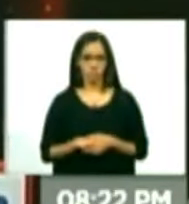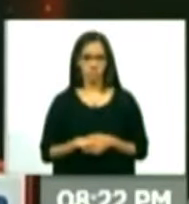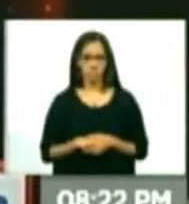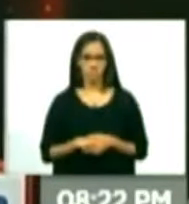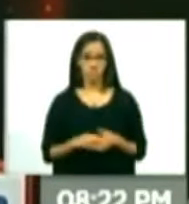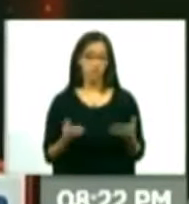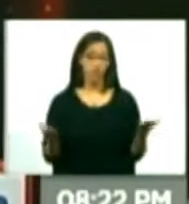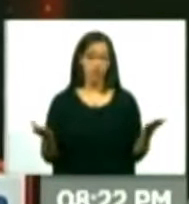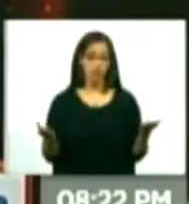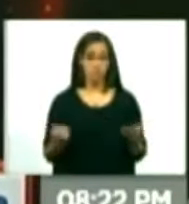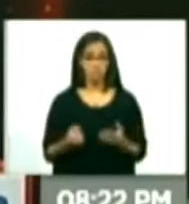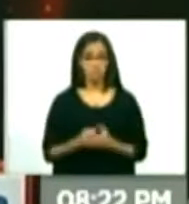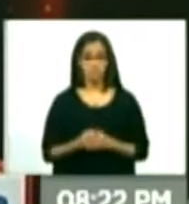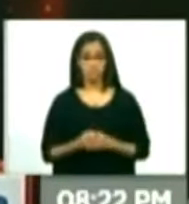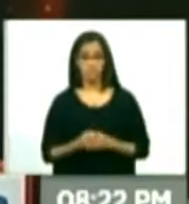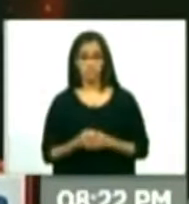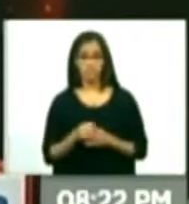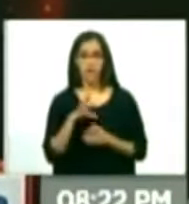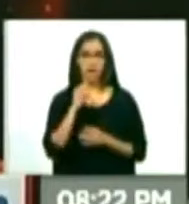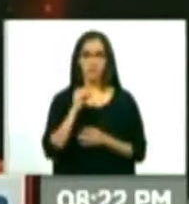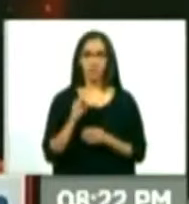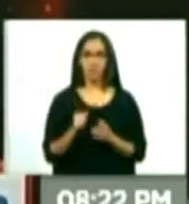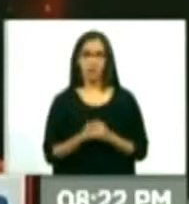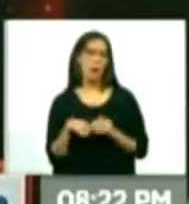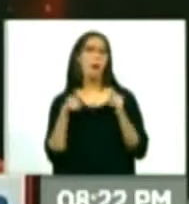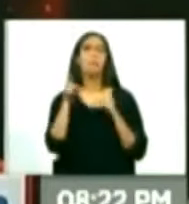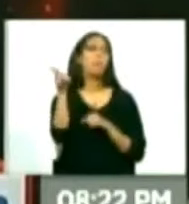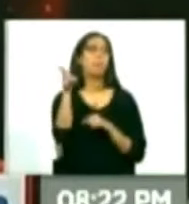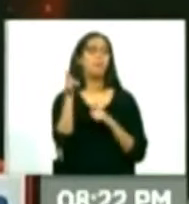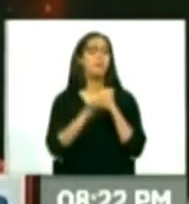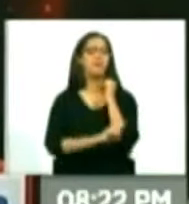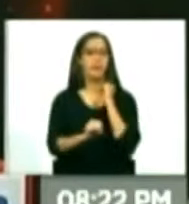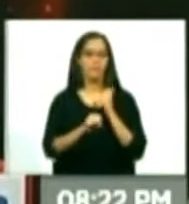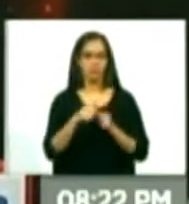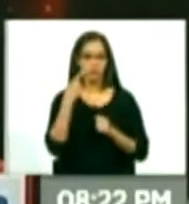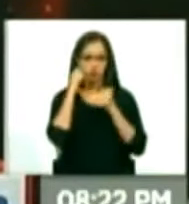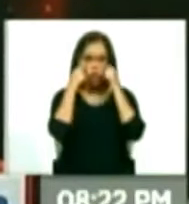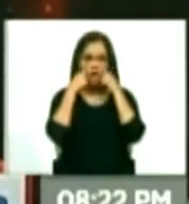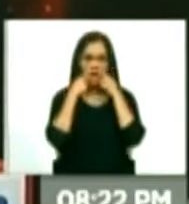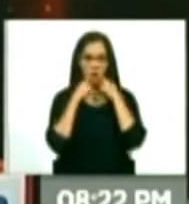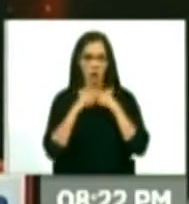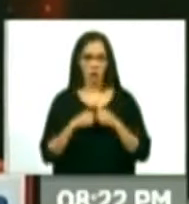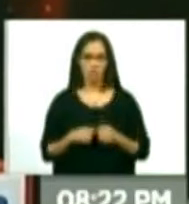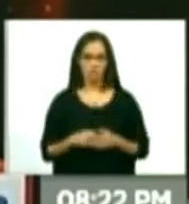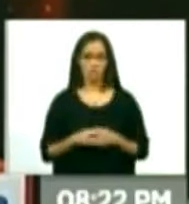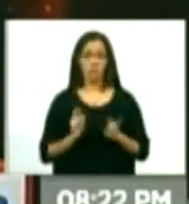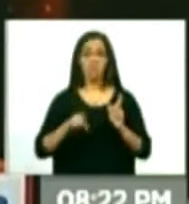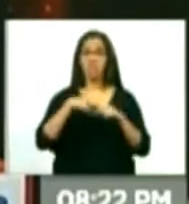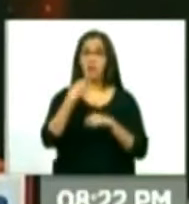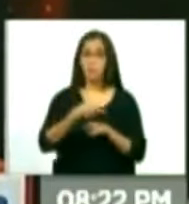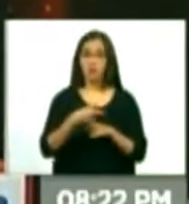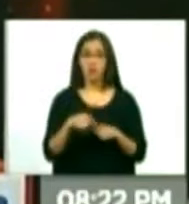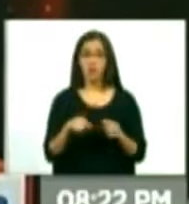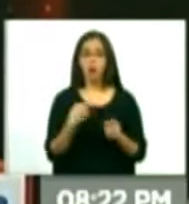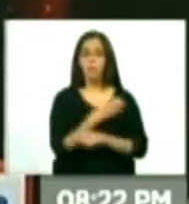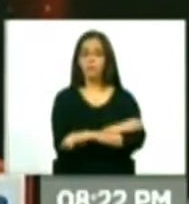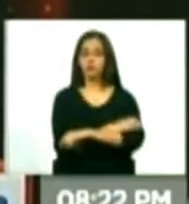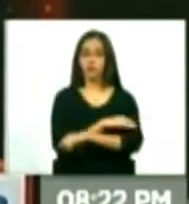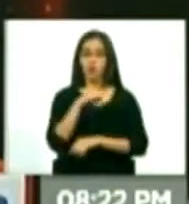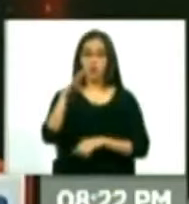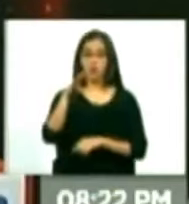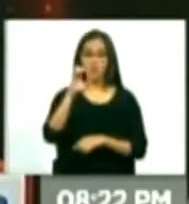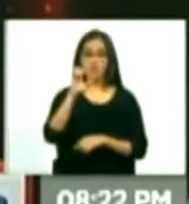Claro, señalando ahí, están haciendo trampa, llorando. Después salió Bernabé Gutiérrez, el secretario juvenil de